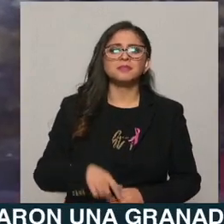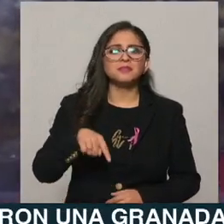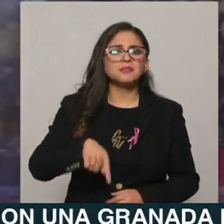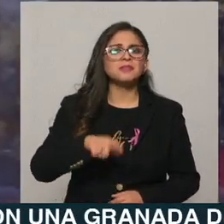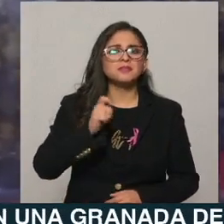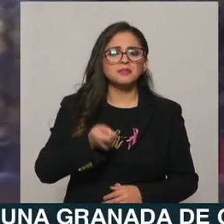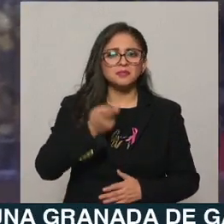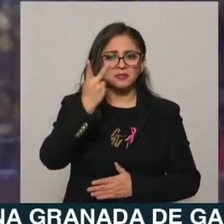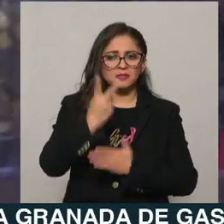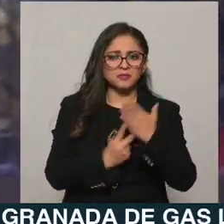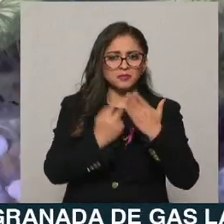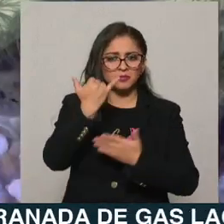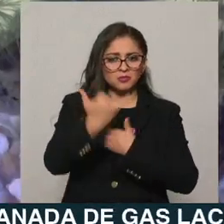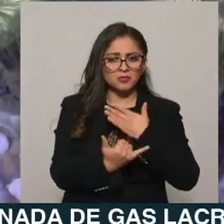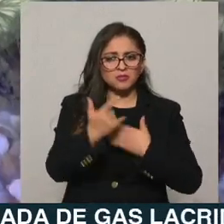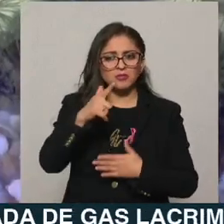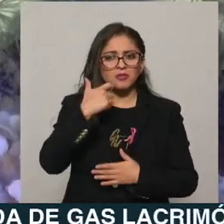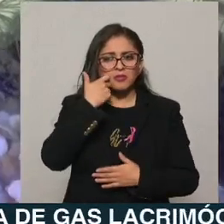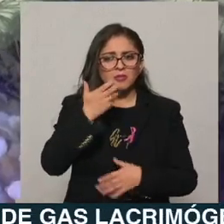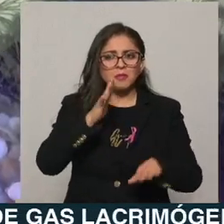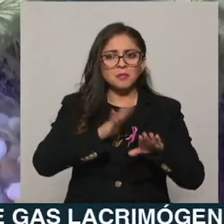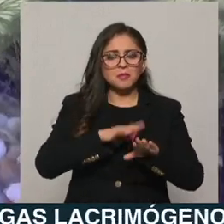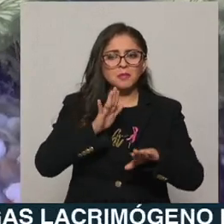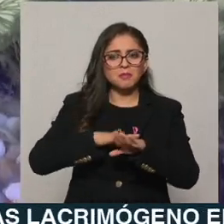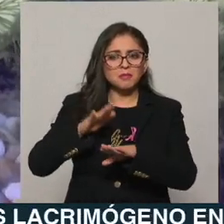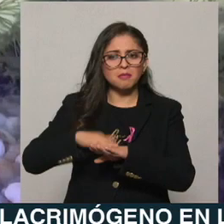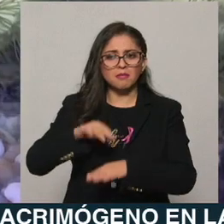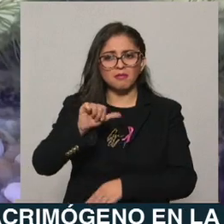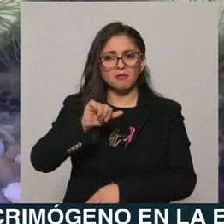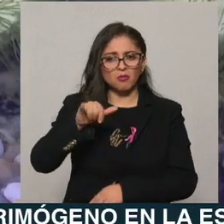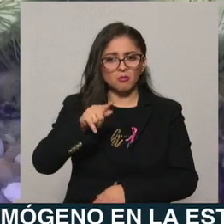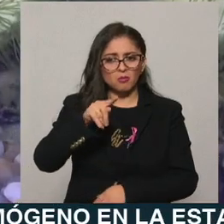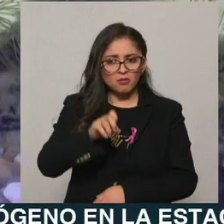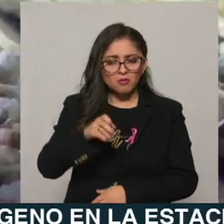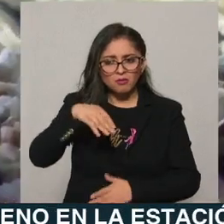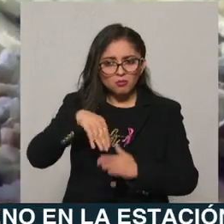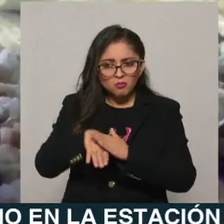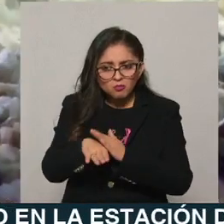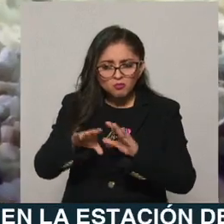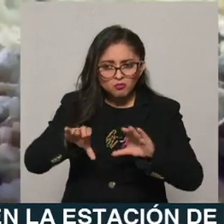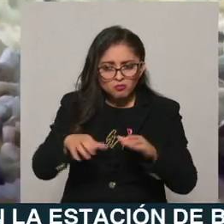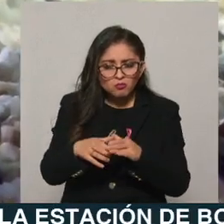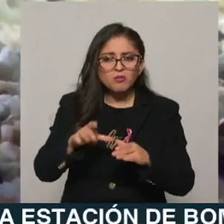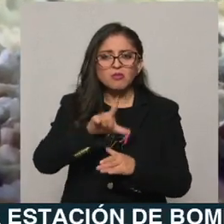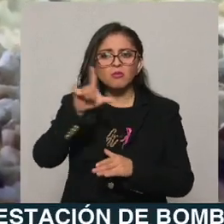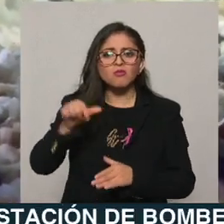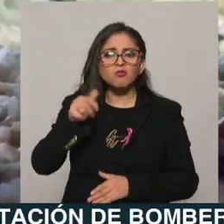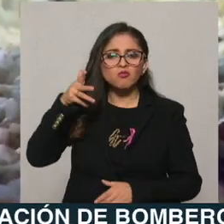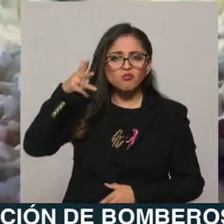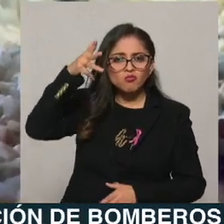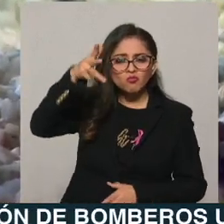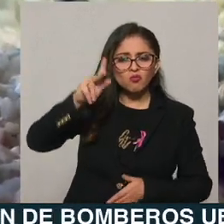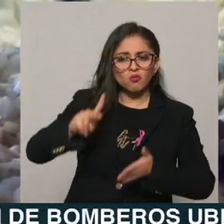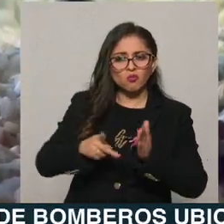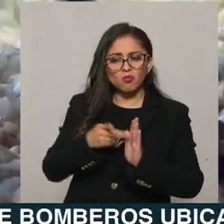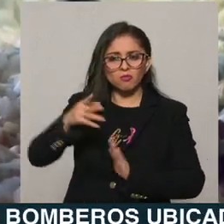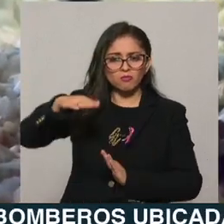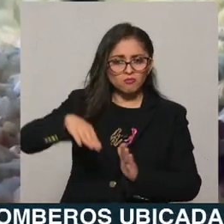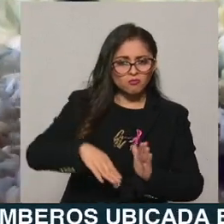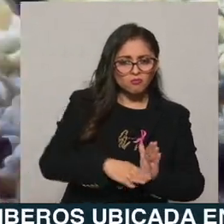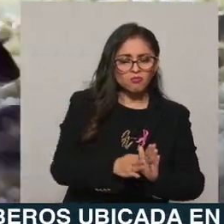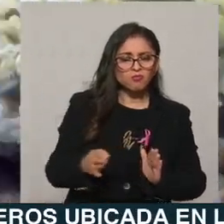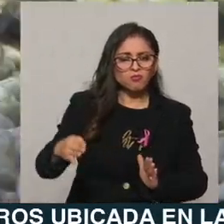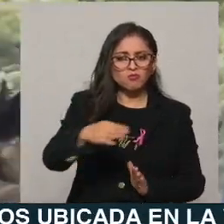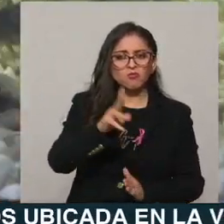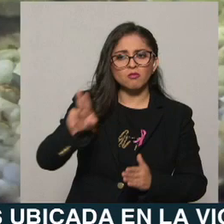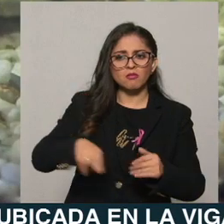como estos es empezar a reproducir el ajolote en condiciones de cautiverio y a futuro poder reintroducir el ejemplar nuevamente a